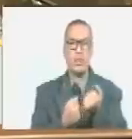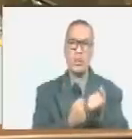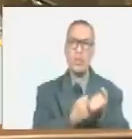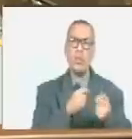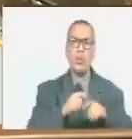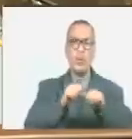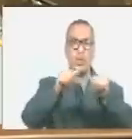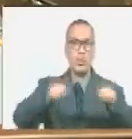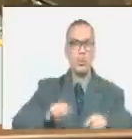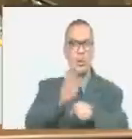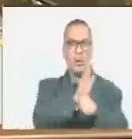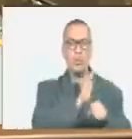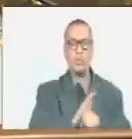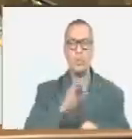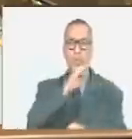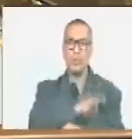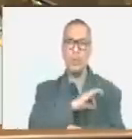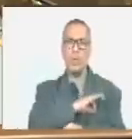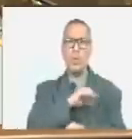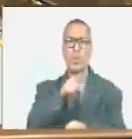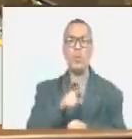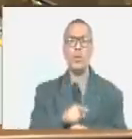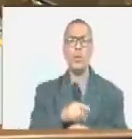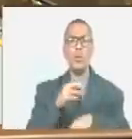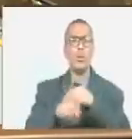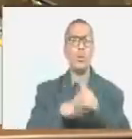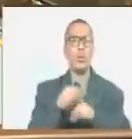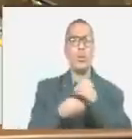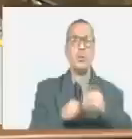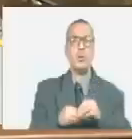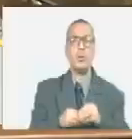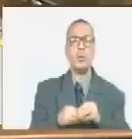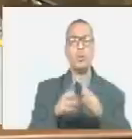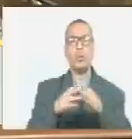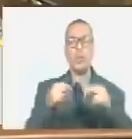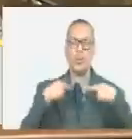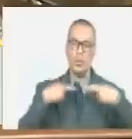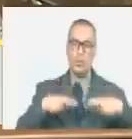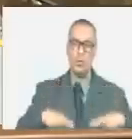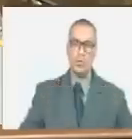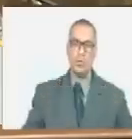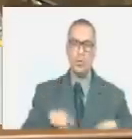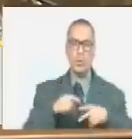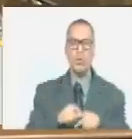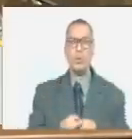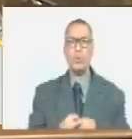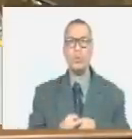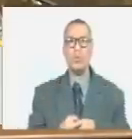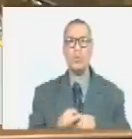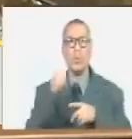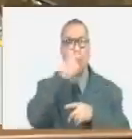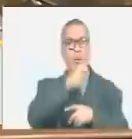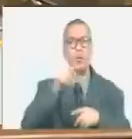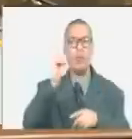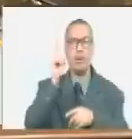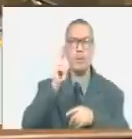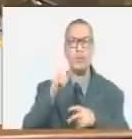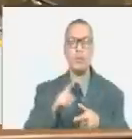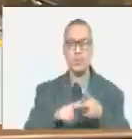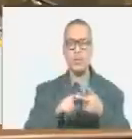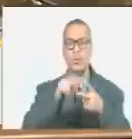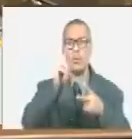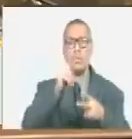del sistema de protección social y la realización de los derechos humanos de la población venezolana.